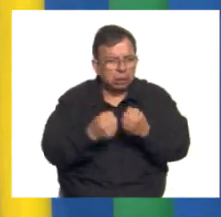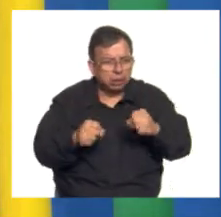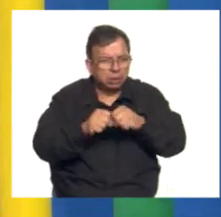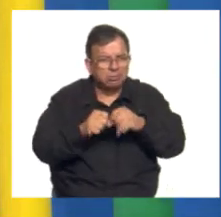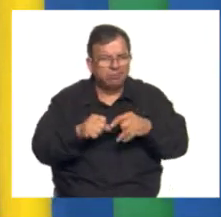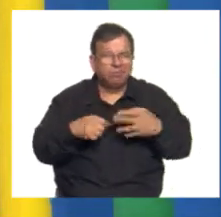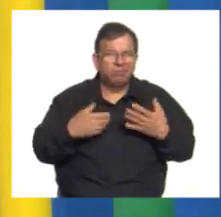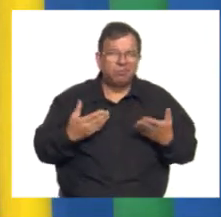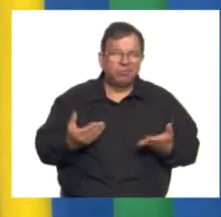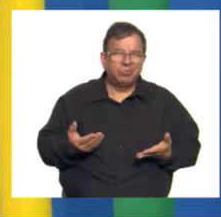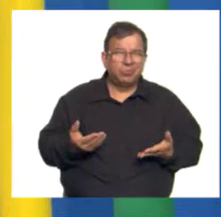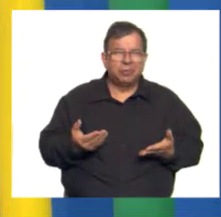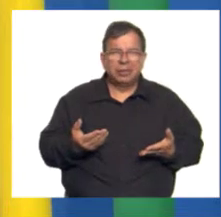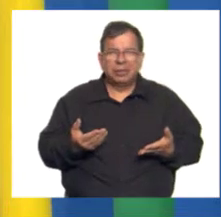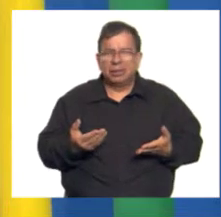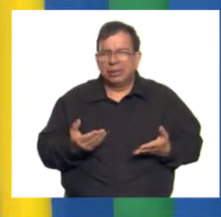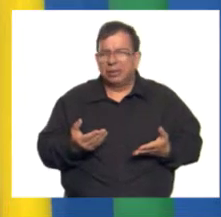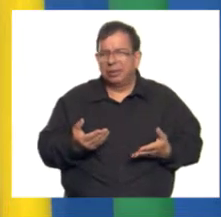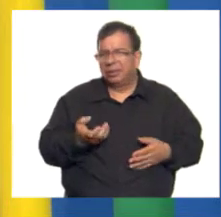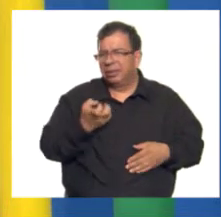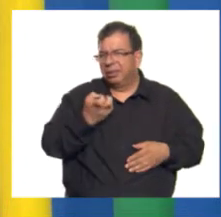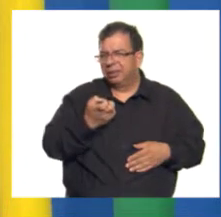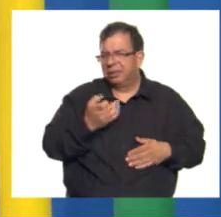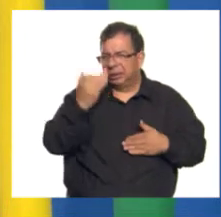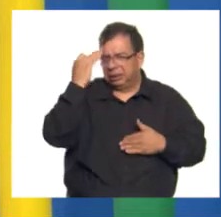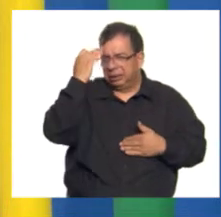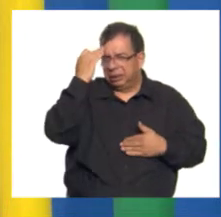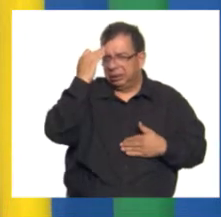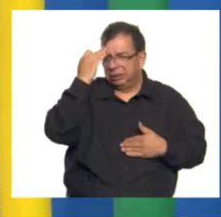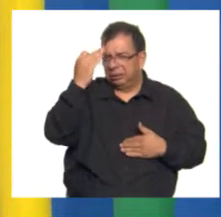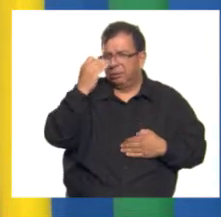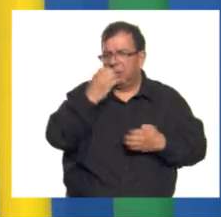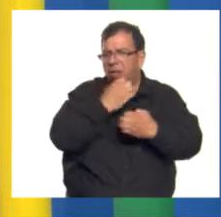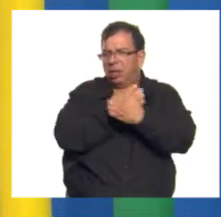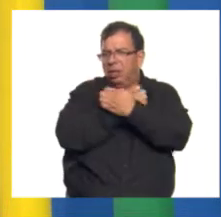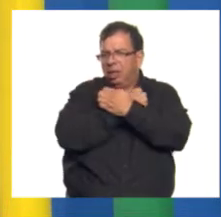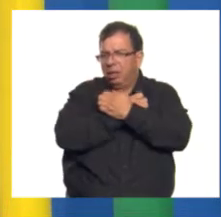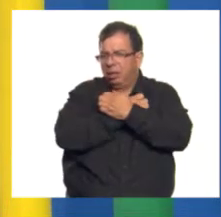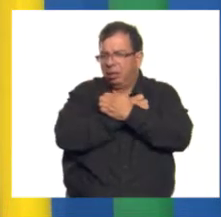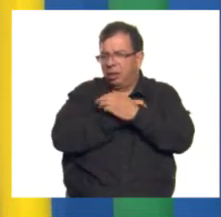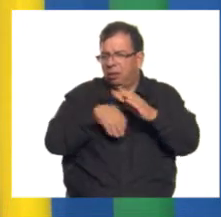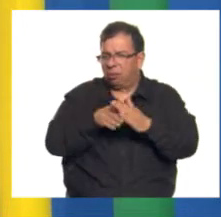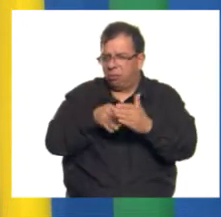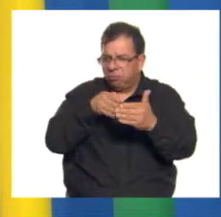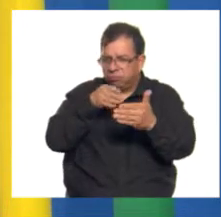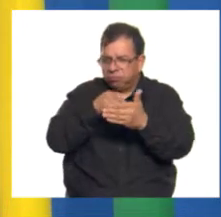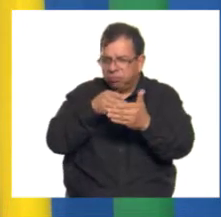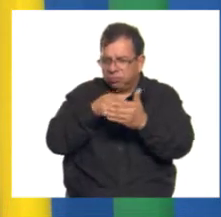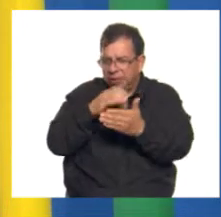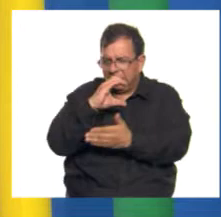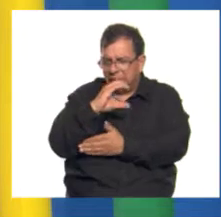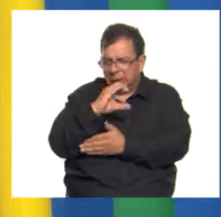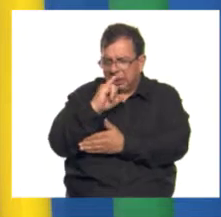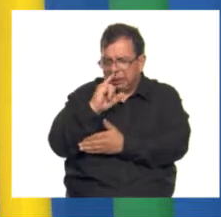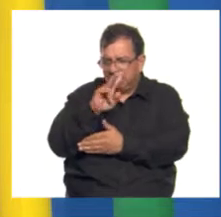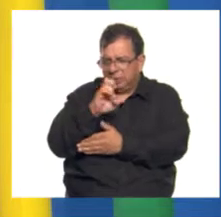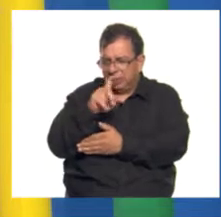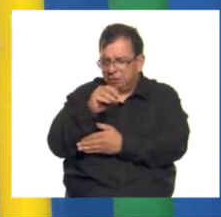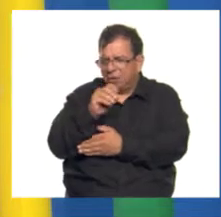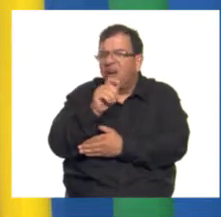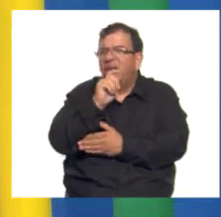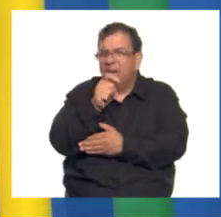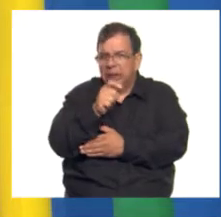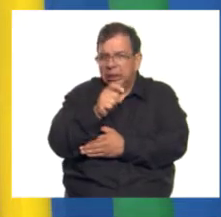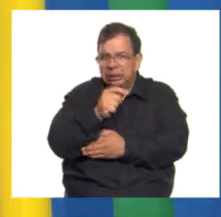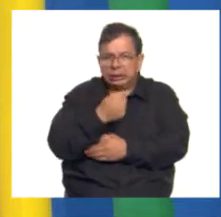Suena a que esa fue una época en la que la educación hizo mucho énfasis en el civismo, es decir, en enseñar a